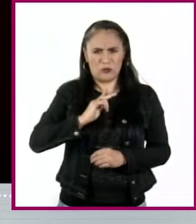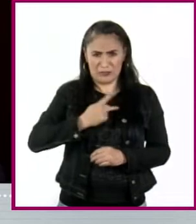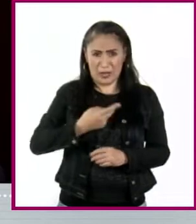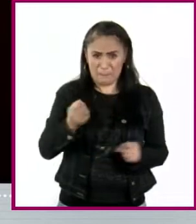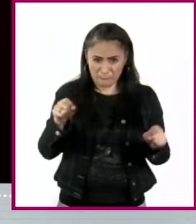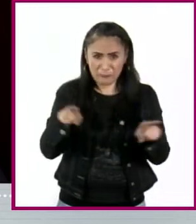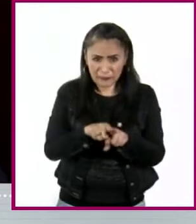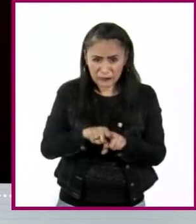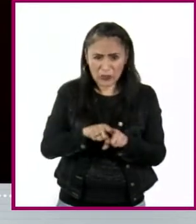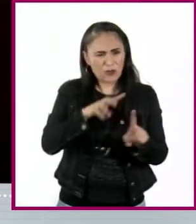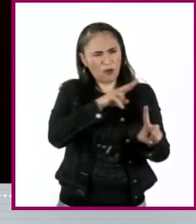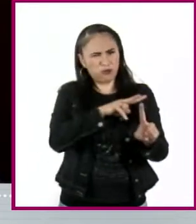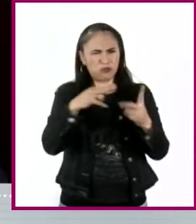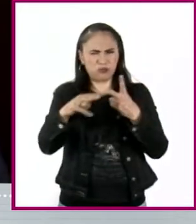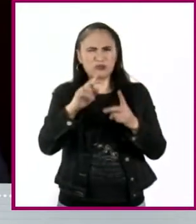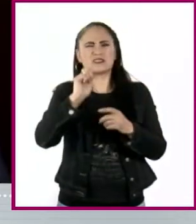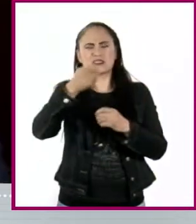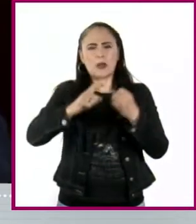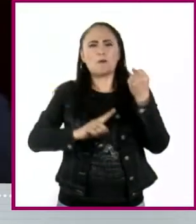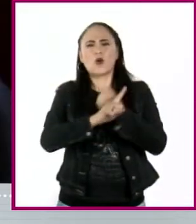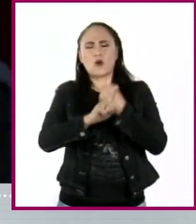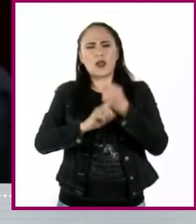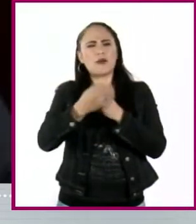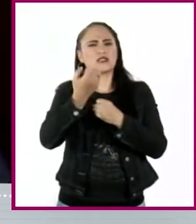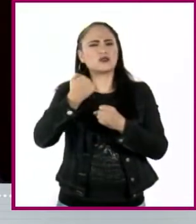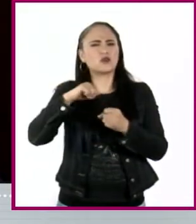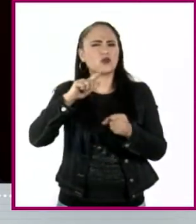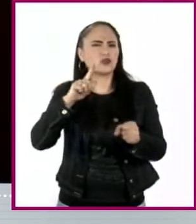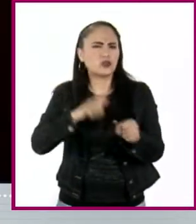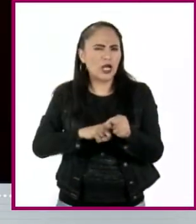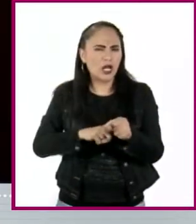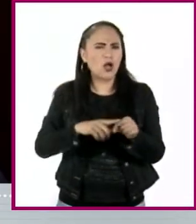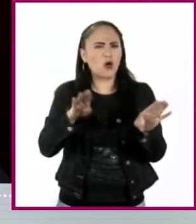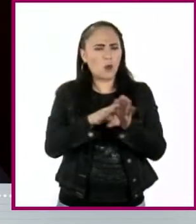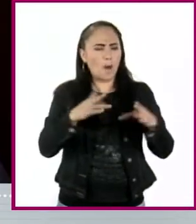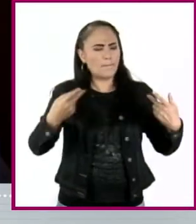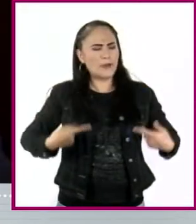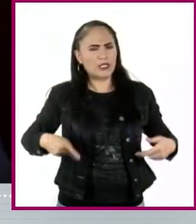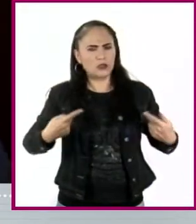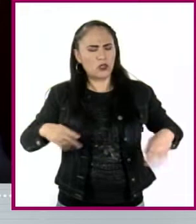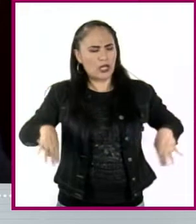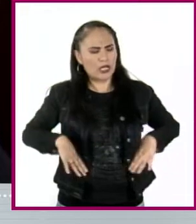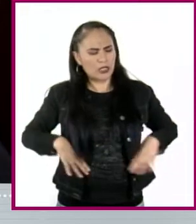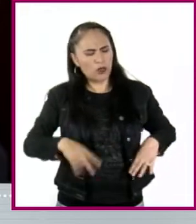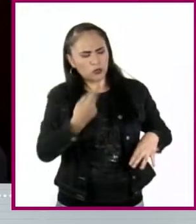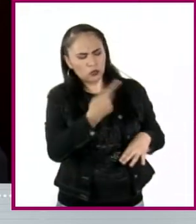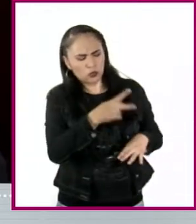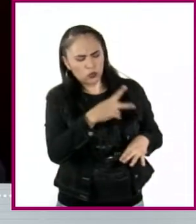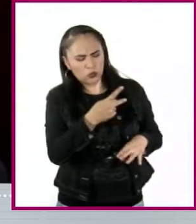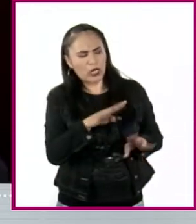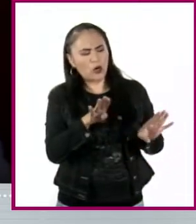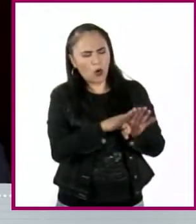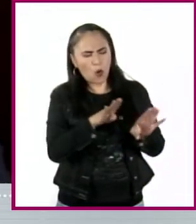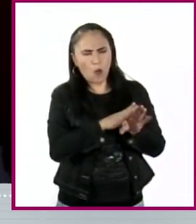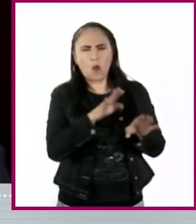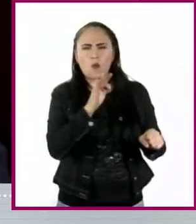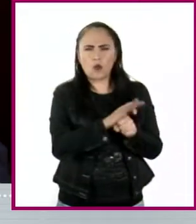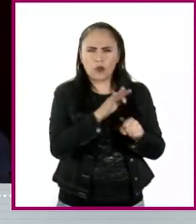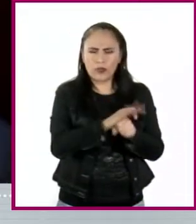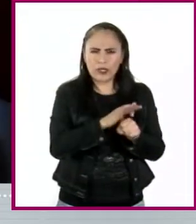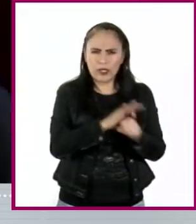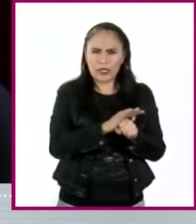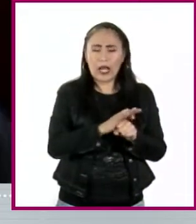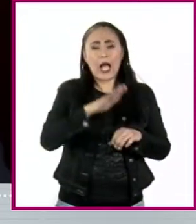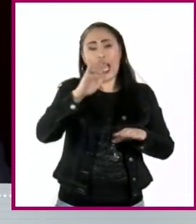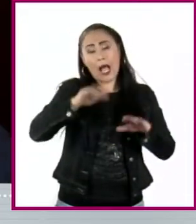Es analizar un problema social a partir de las características de una persona, en donde muchas veces se sobreponen o se